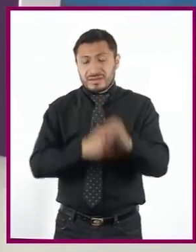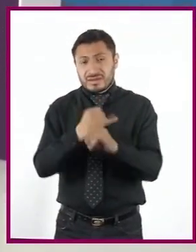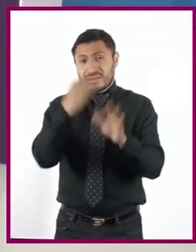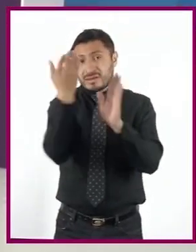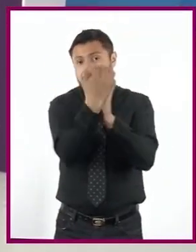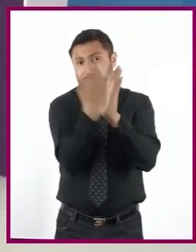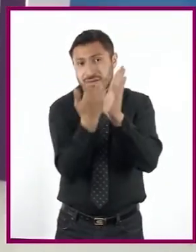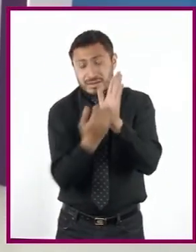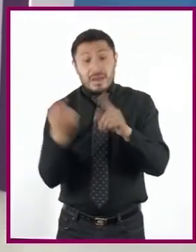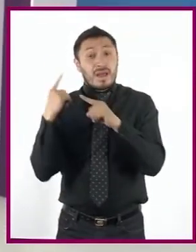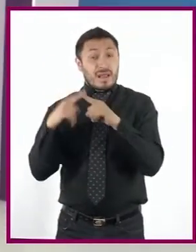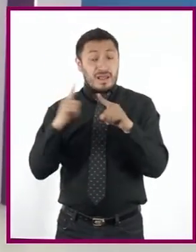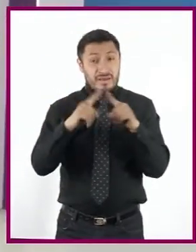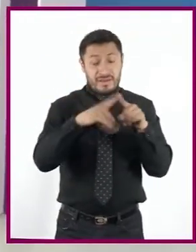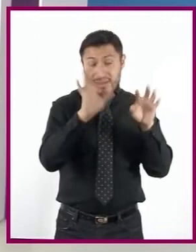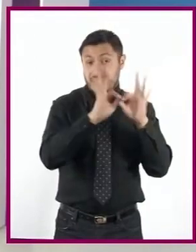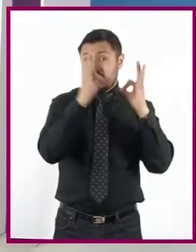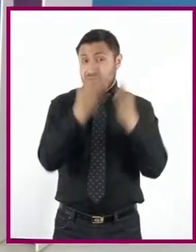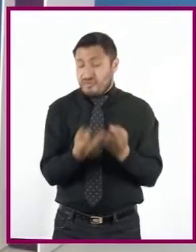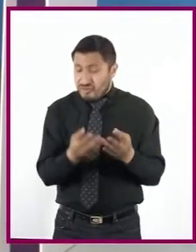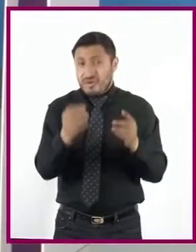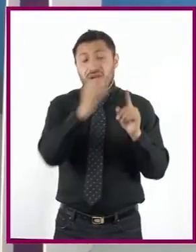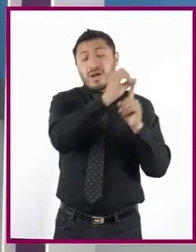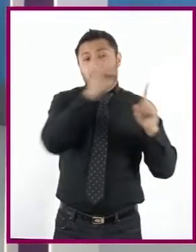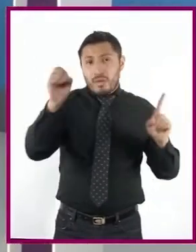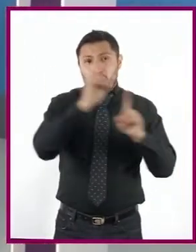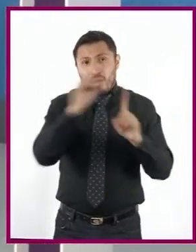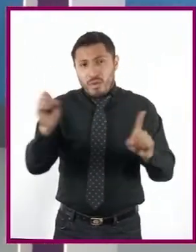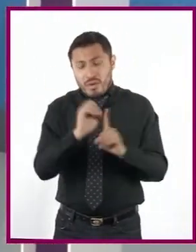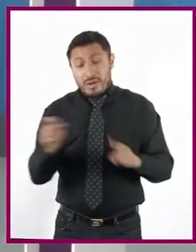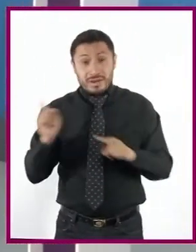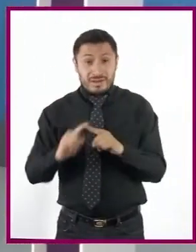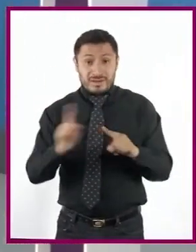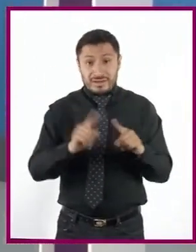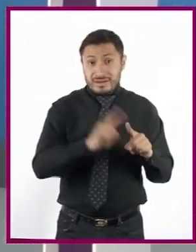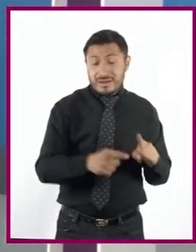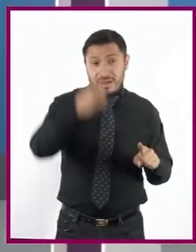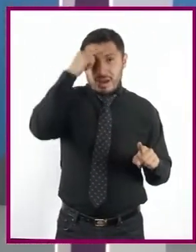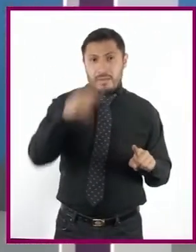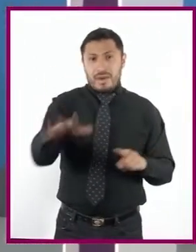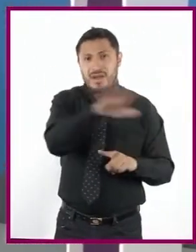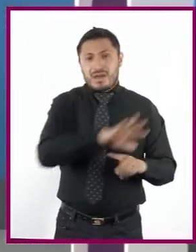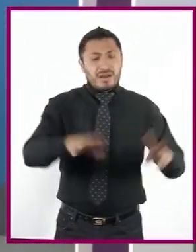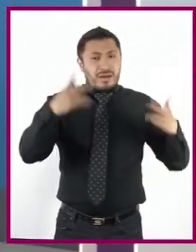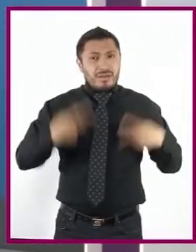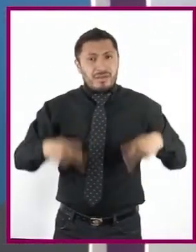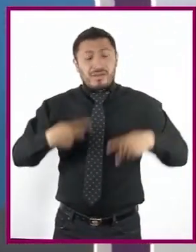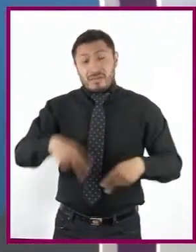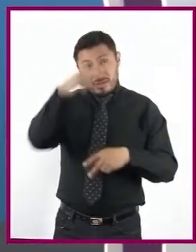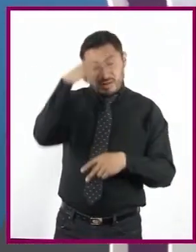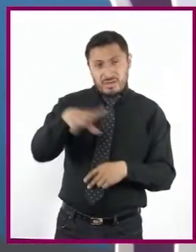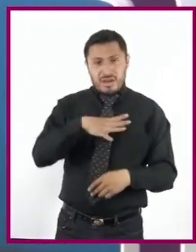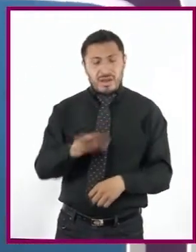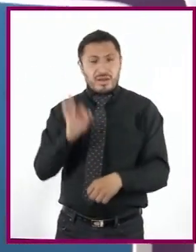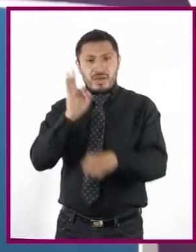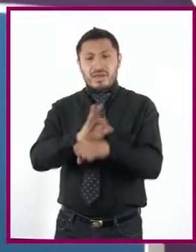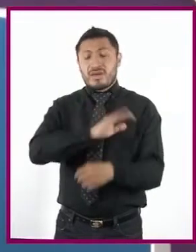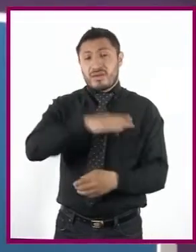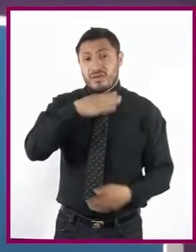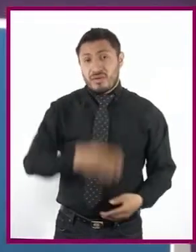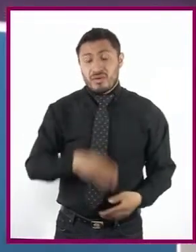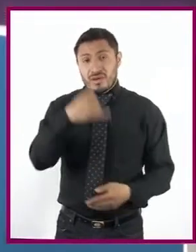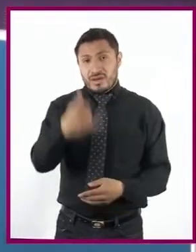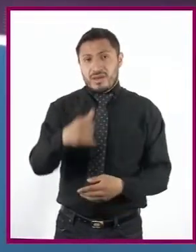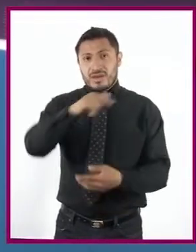establecen distintos mecanismos y procedimientos para que las y los mexicanos puedan defender la justicia y